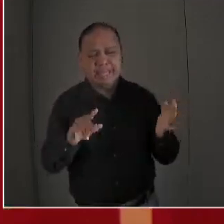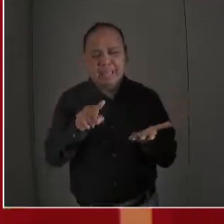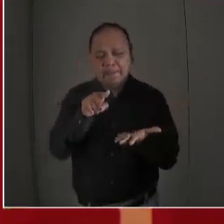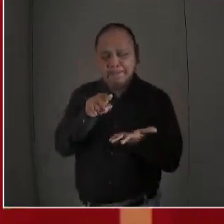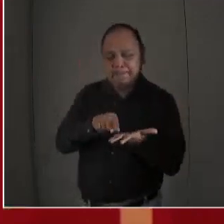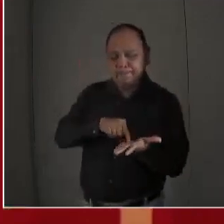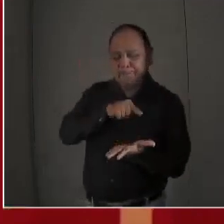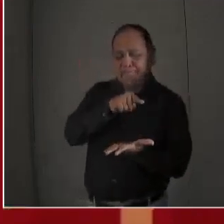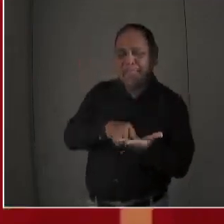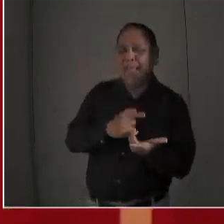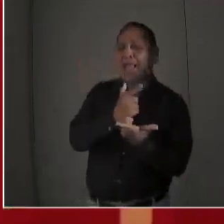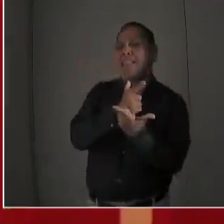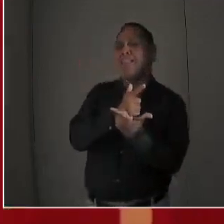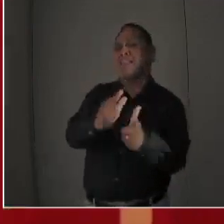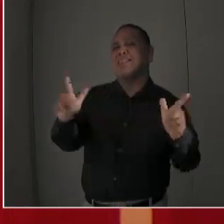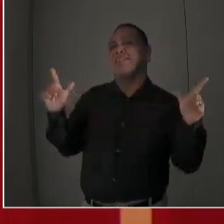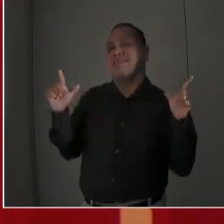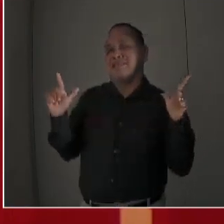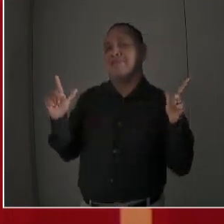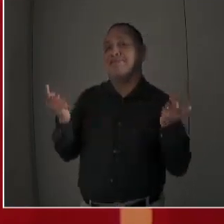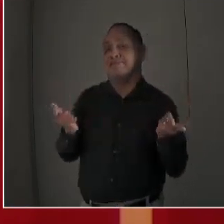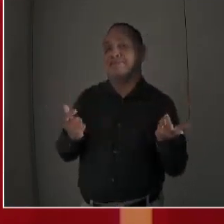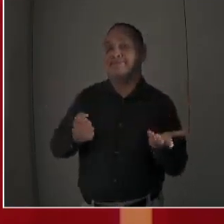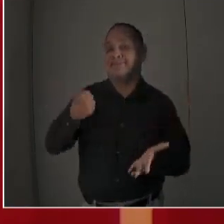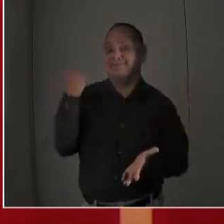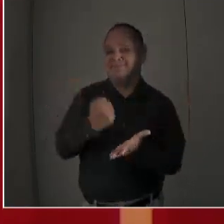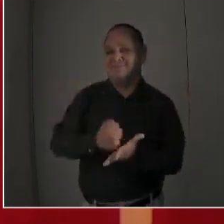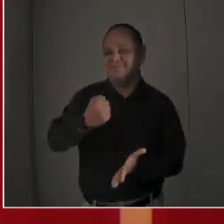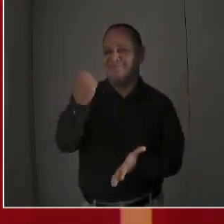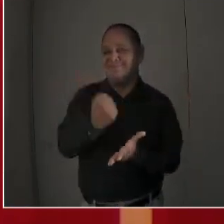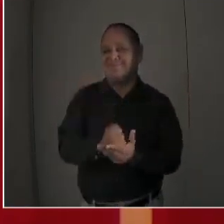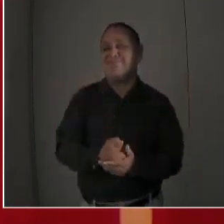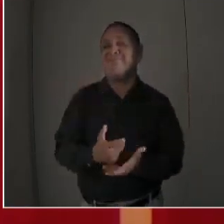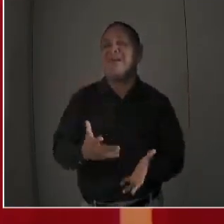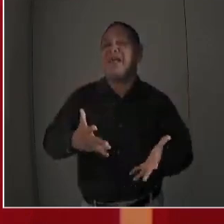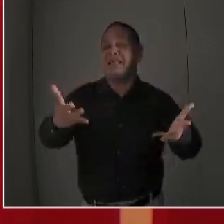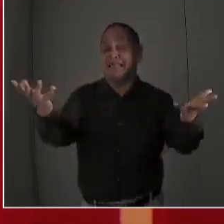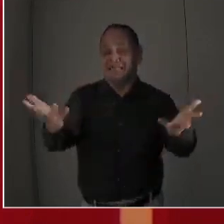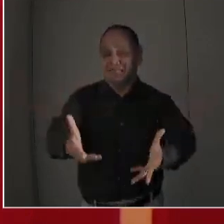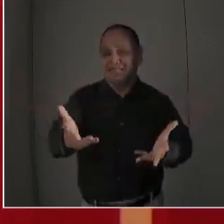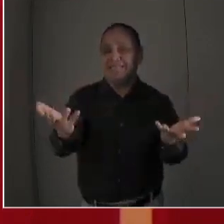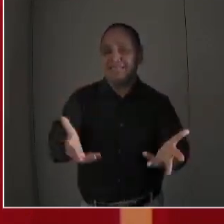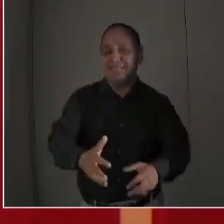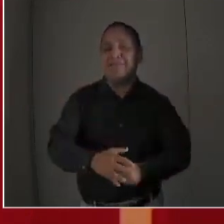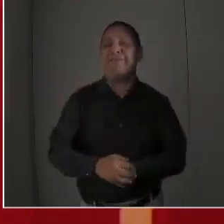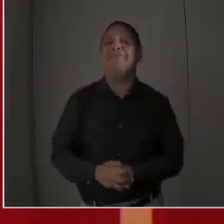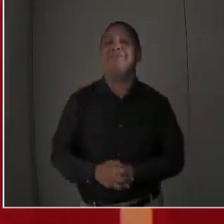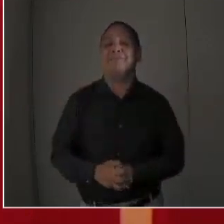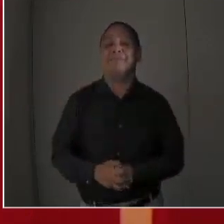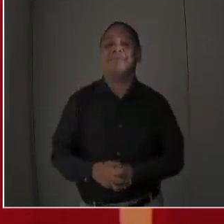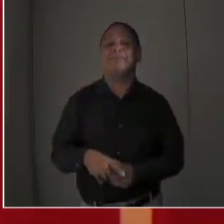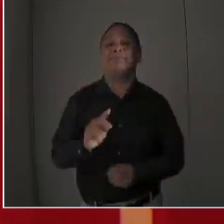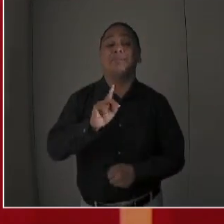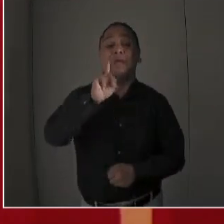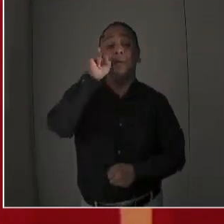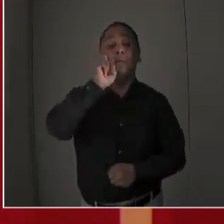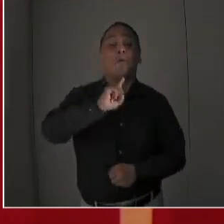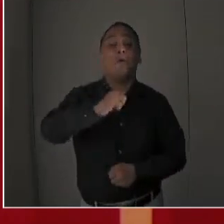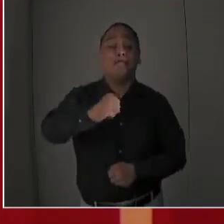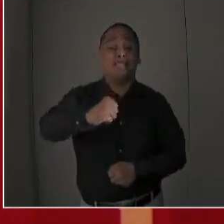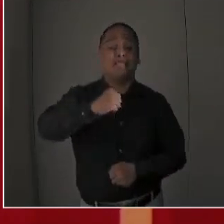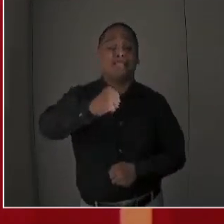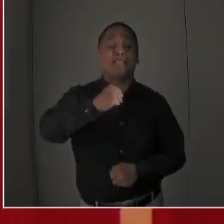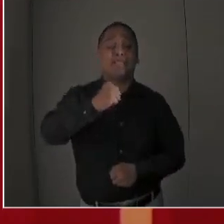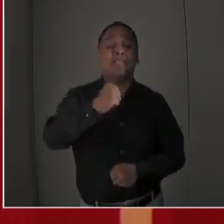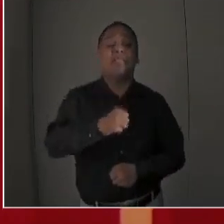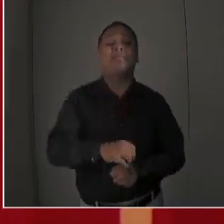libre, de manera contundente, y lo hizo por una luchadora social,